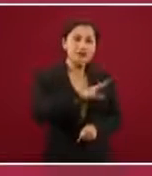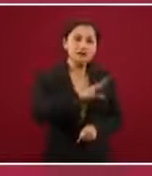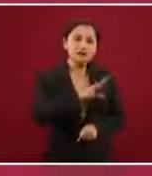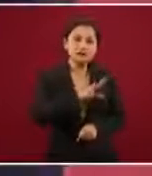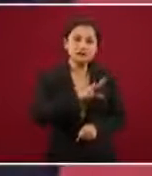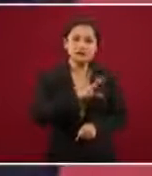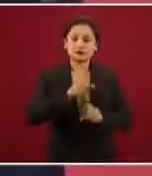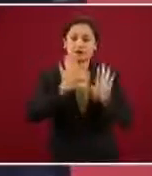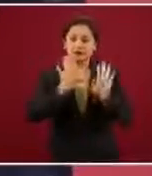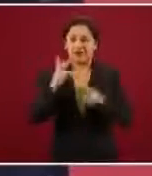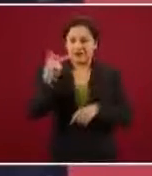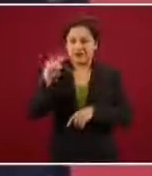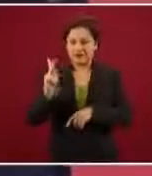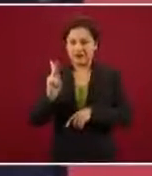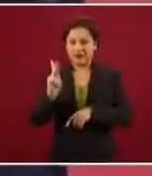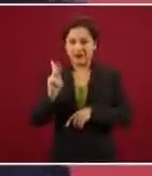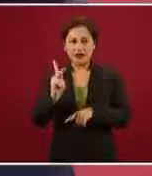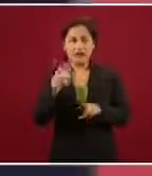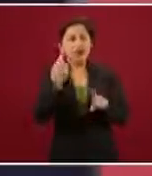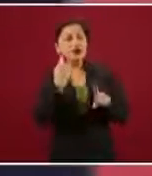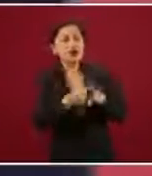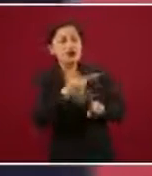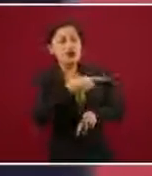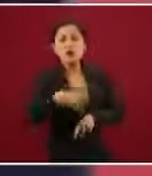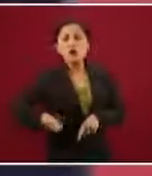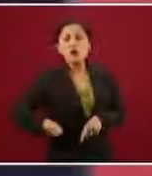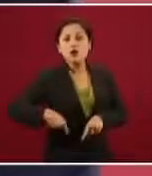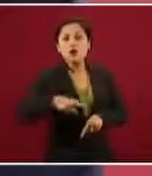a políticos o